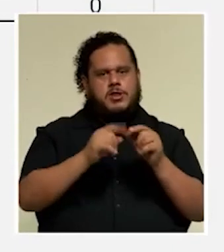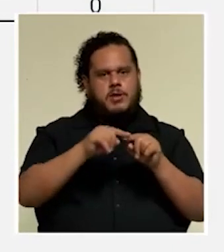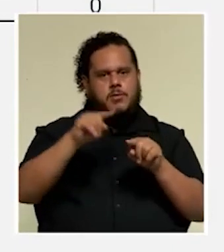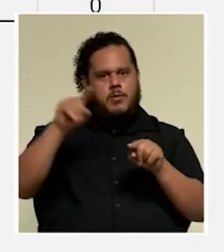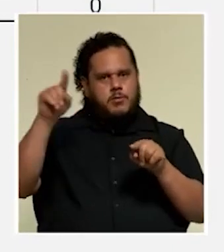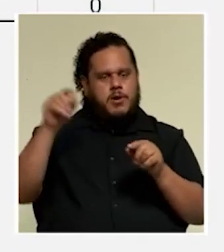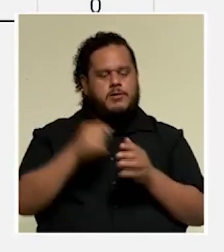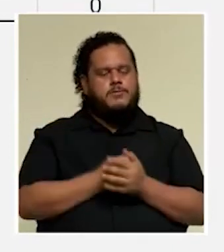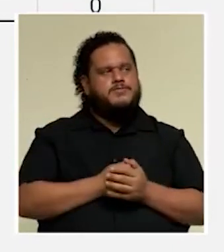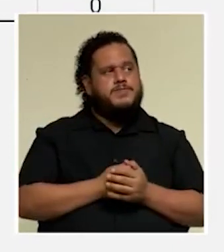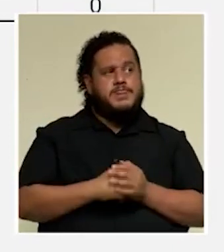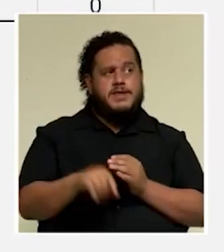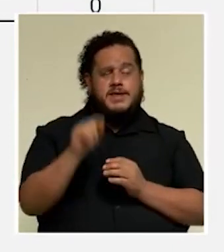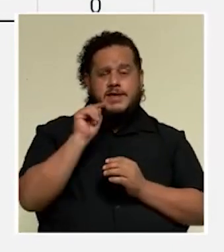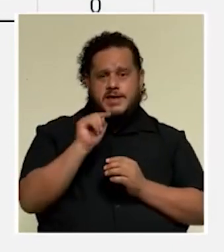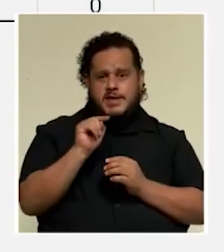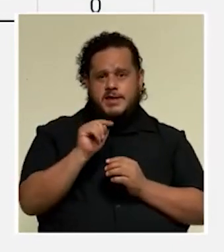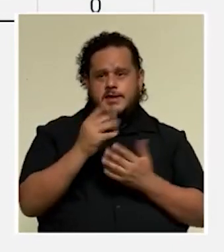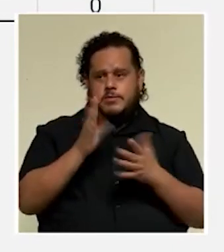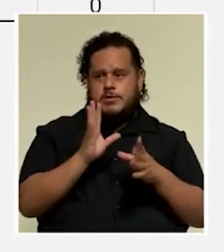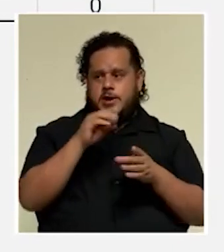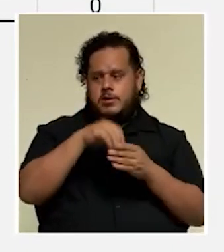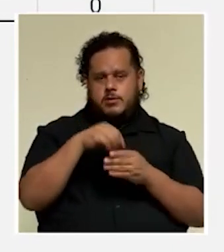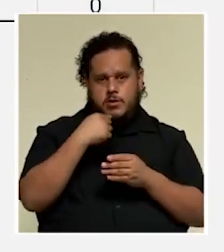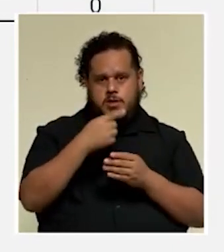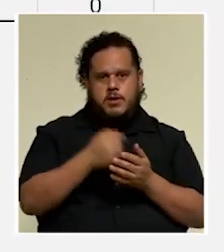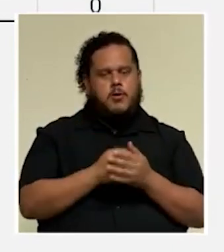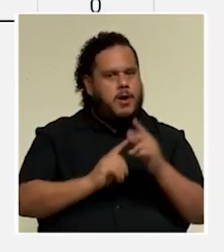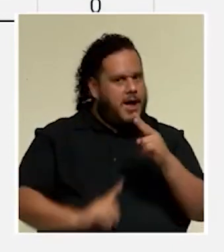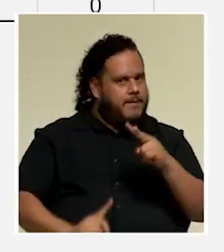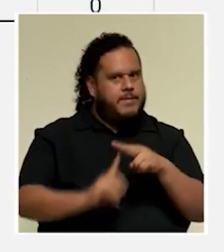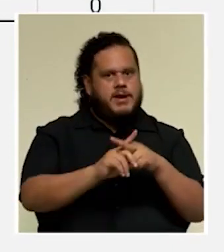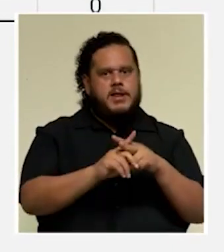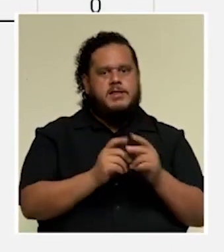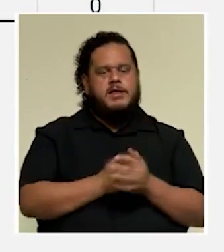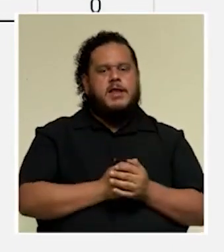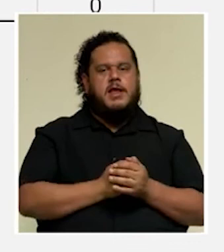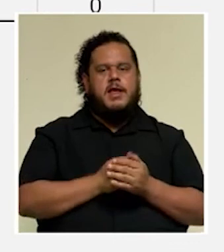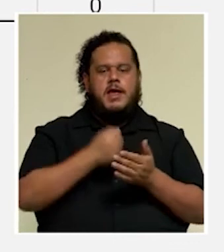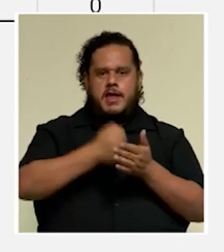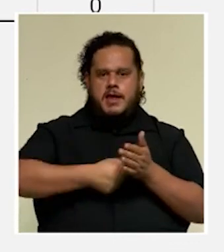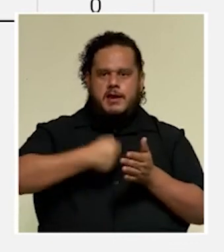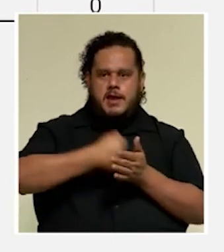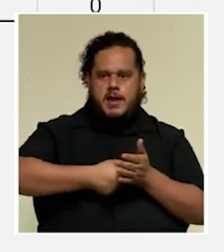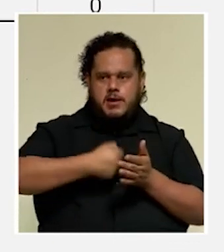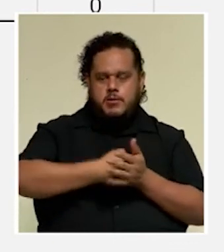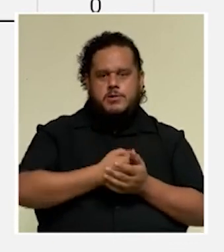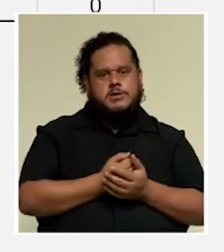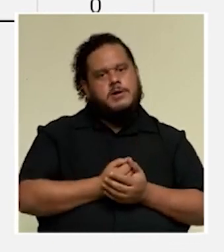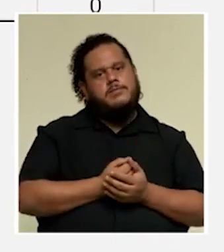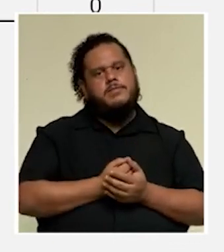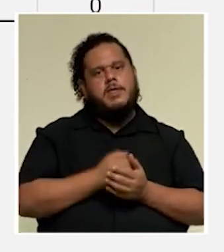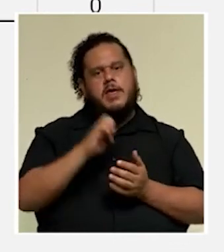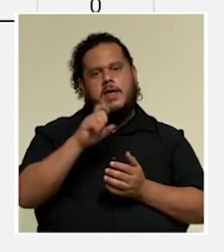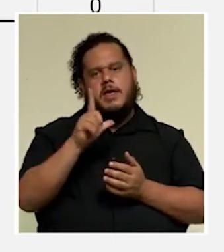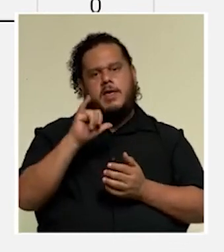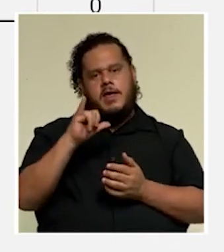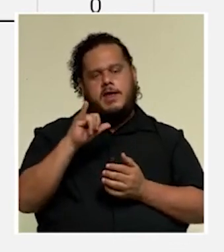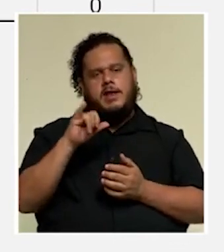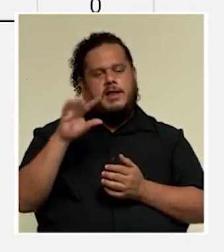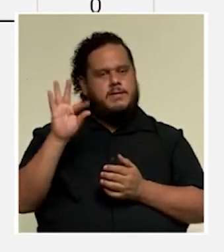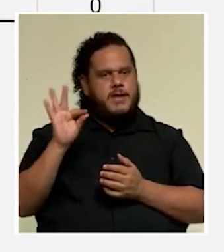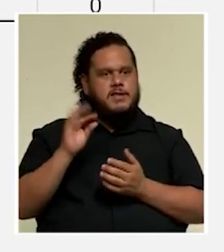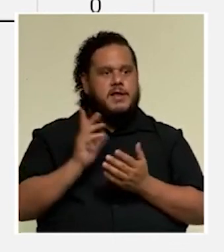Es en el que, como ya lo introdujiste, aparece en la lucha don Eliezer Feinstein,